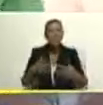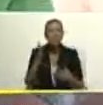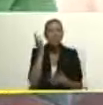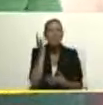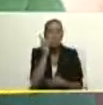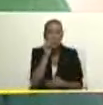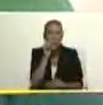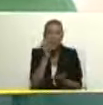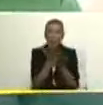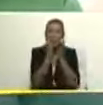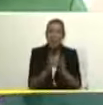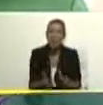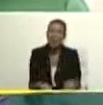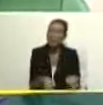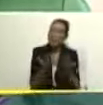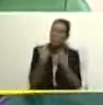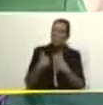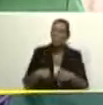muchachas.